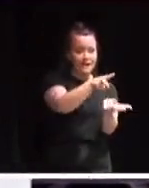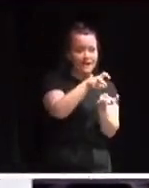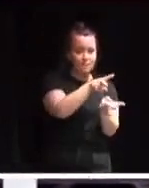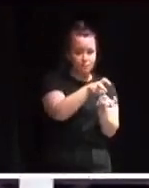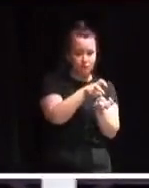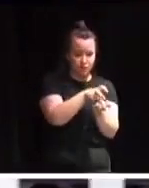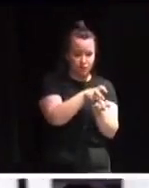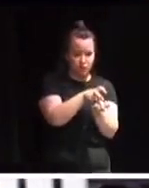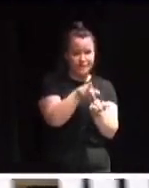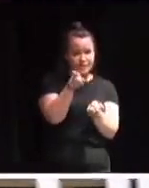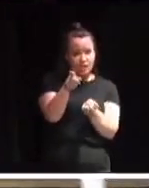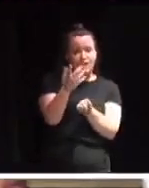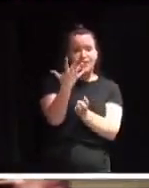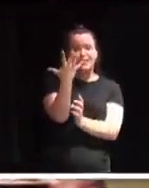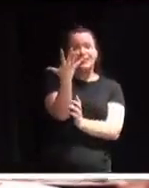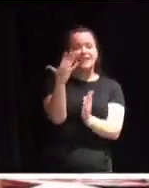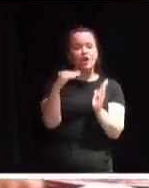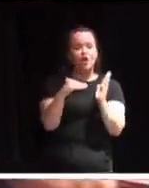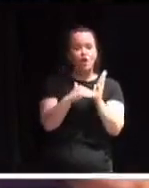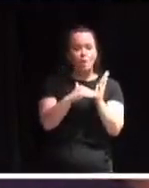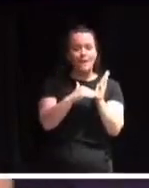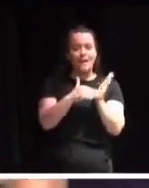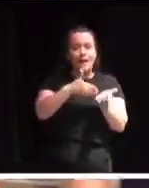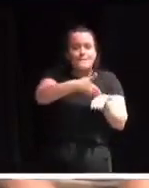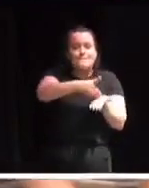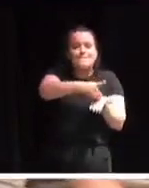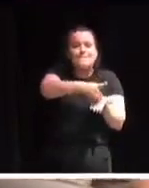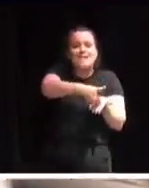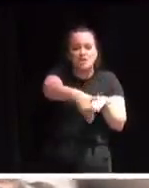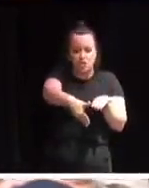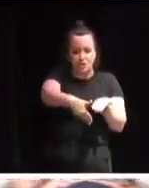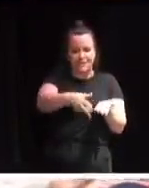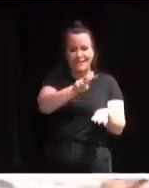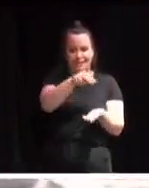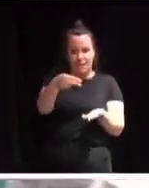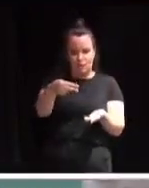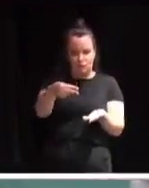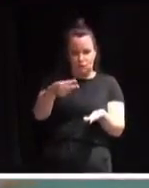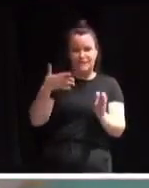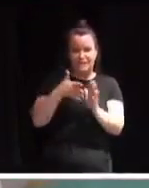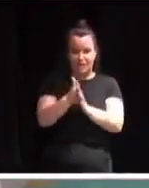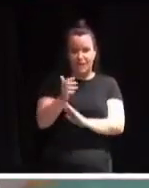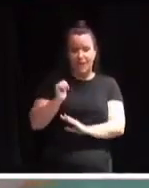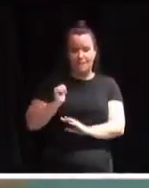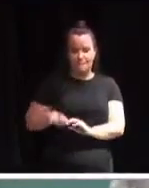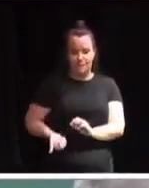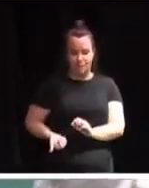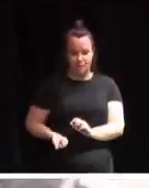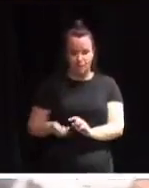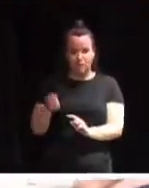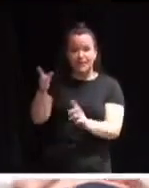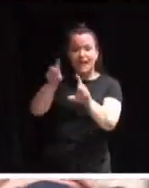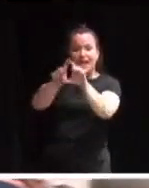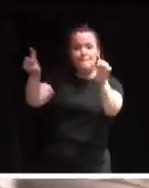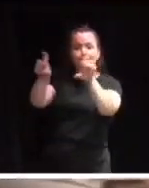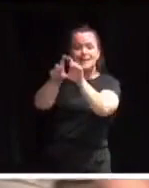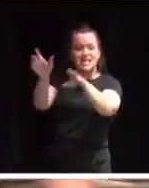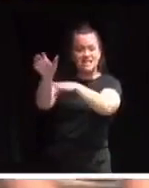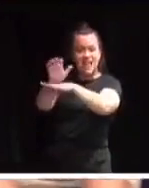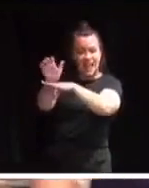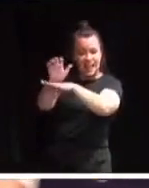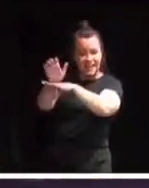han obtenido 5.000 millones de euros en beneficios las empresas eléctricas y energéticas